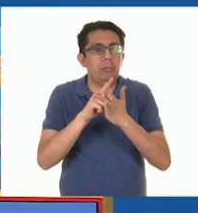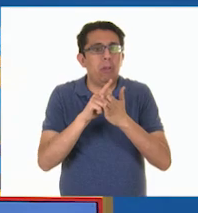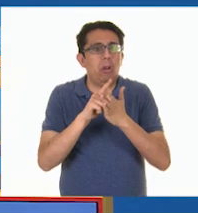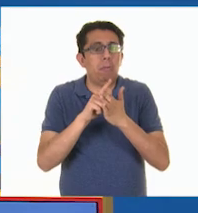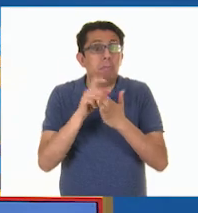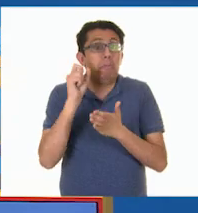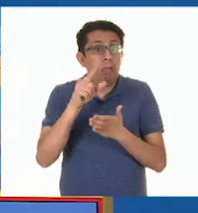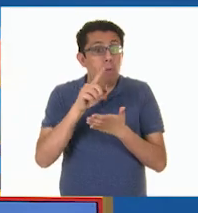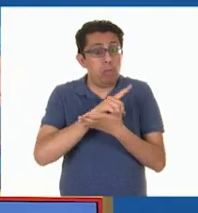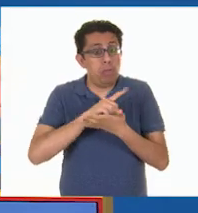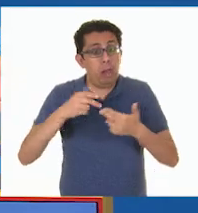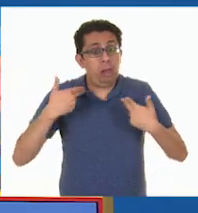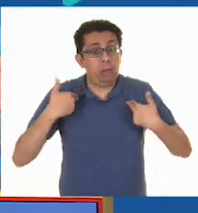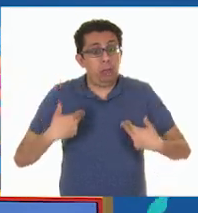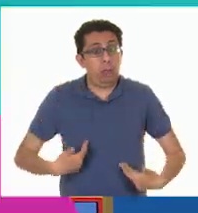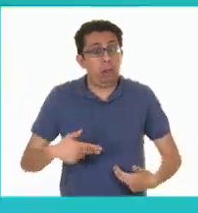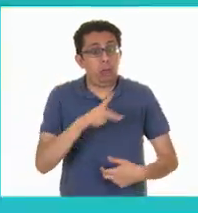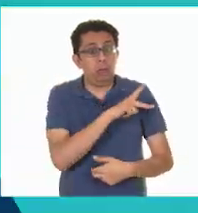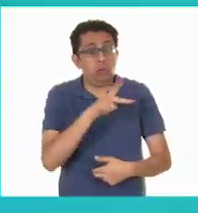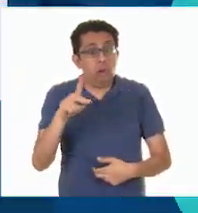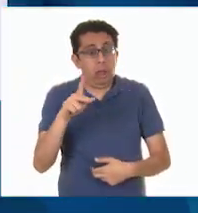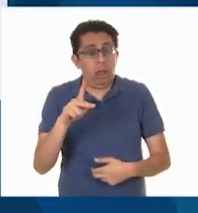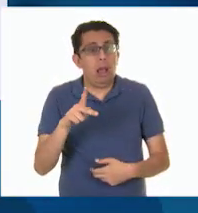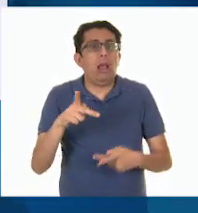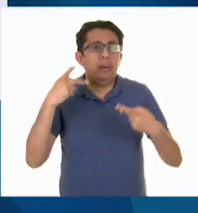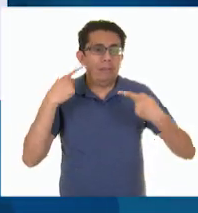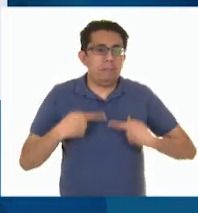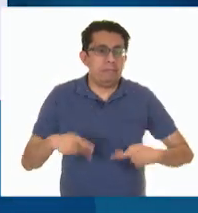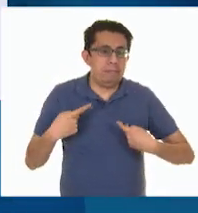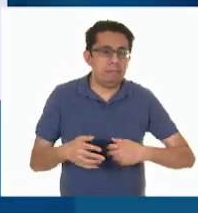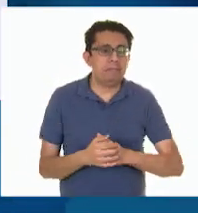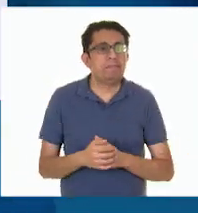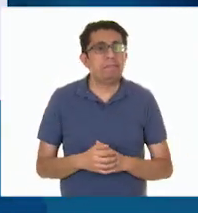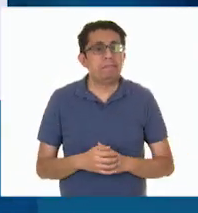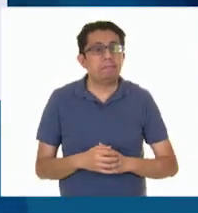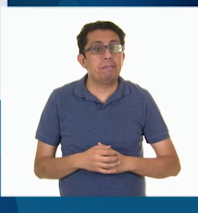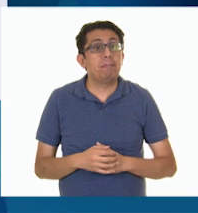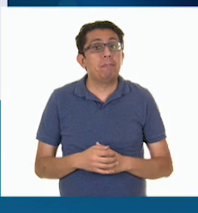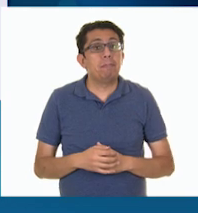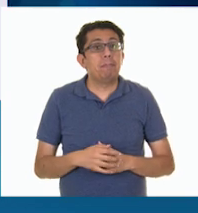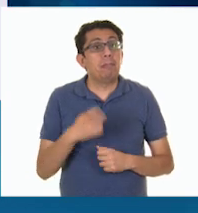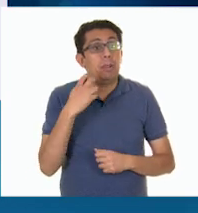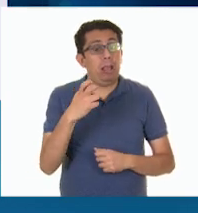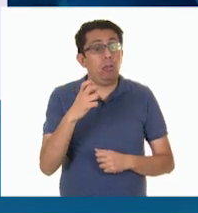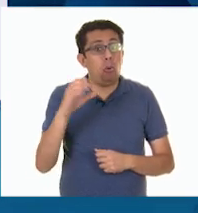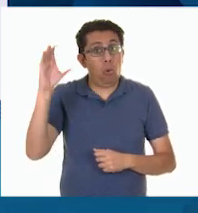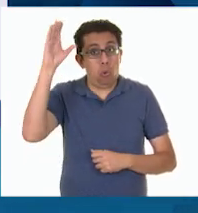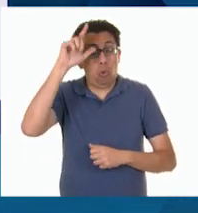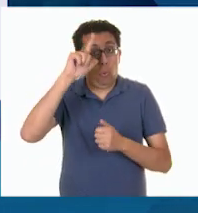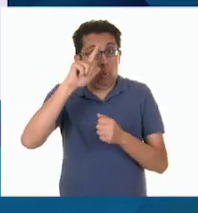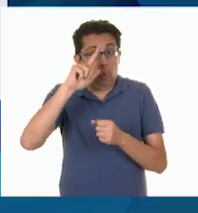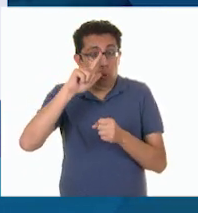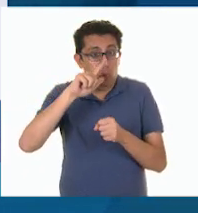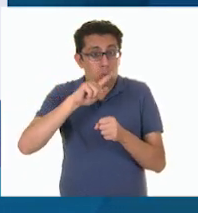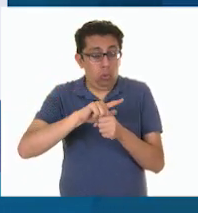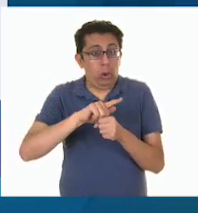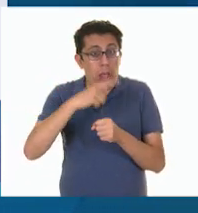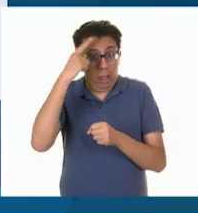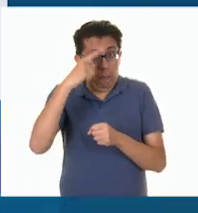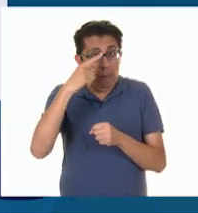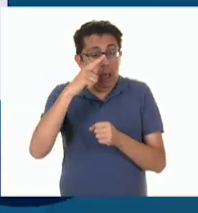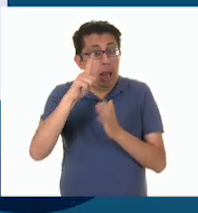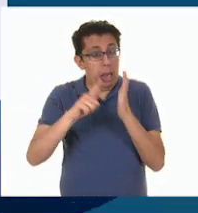los derechos humanos de todas las personas. Muy bien. Un pilar fundamental en la cultura de la legalidad es el